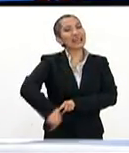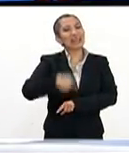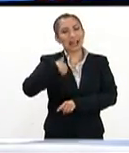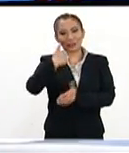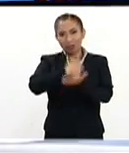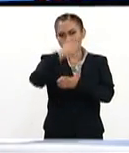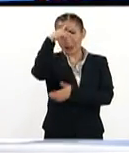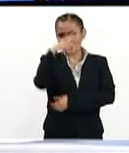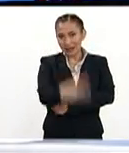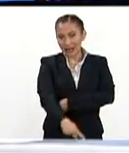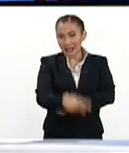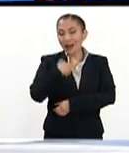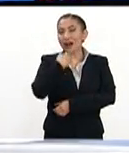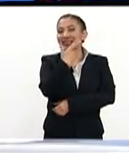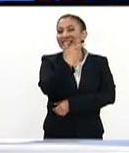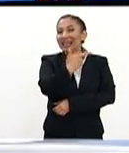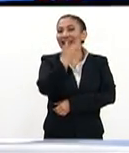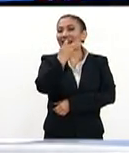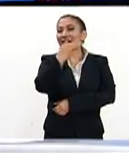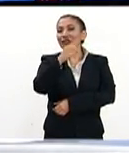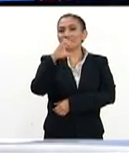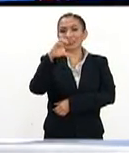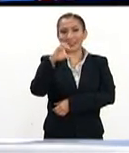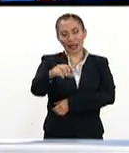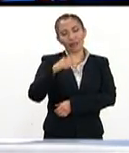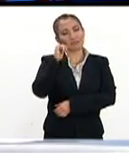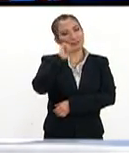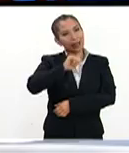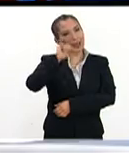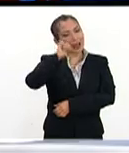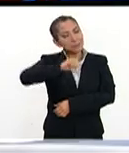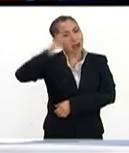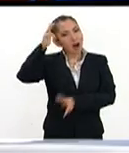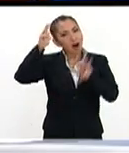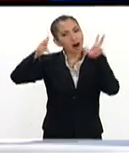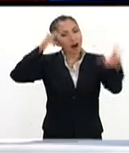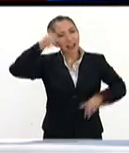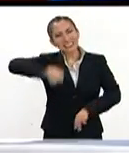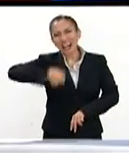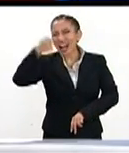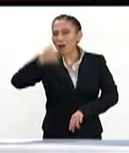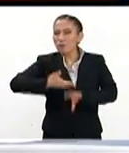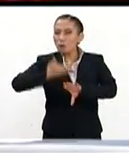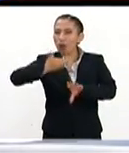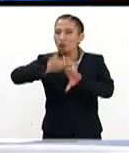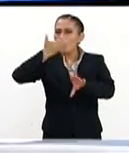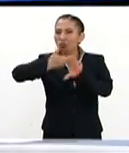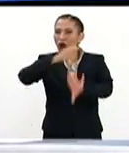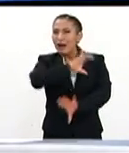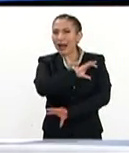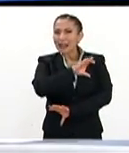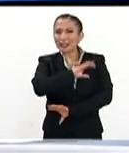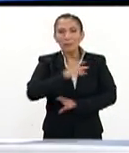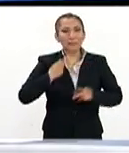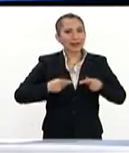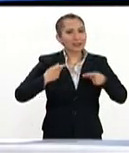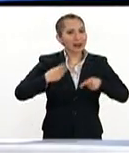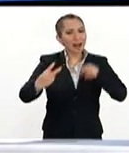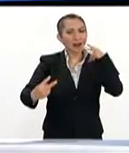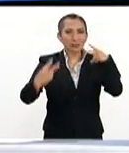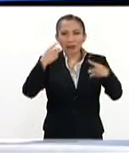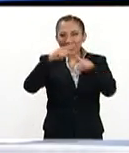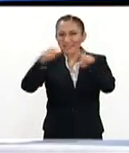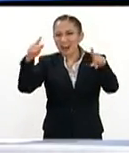aquí en la Ciudad de México, 7 grados centígrados, como siempre. Un saludo muy, muy, pero muy afectuoso a quienes nos están viendo